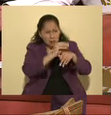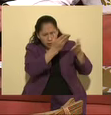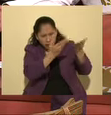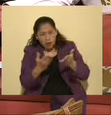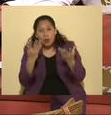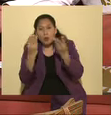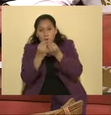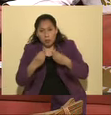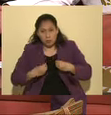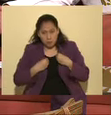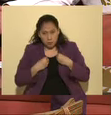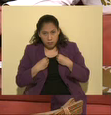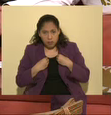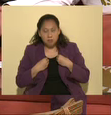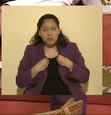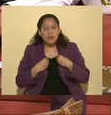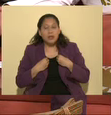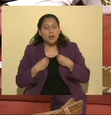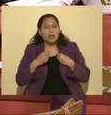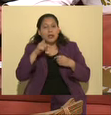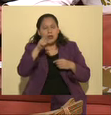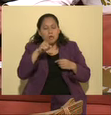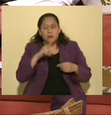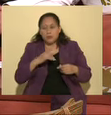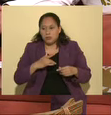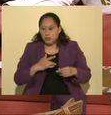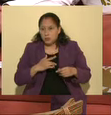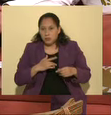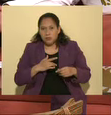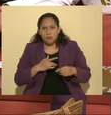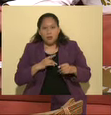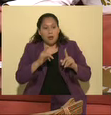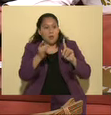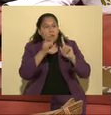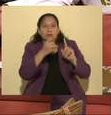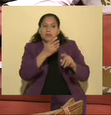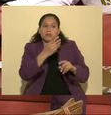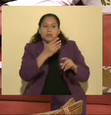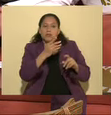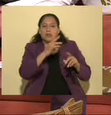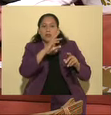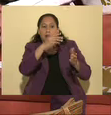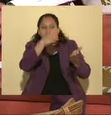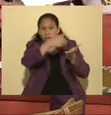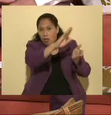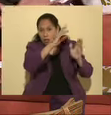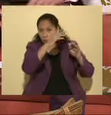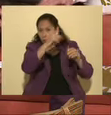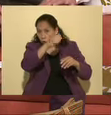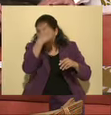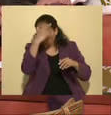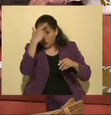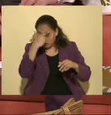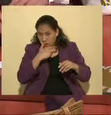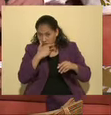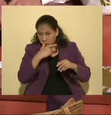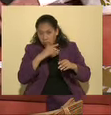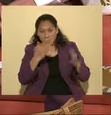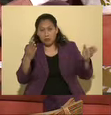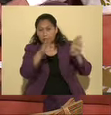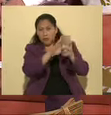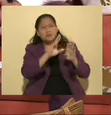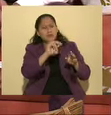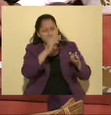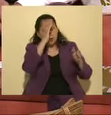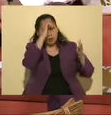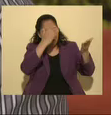quedarse contigo a vivir. En ese momento, bueno, pues no le vas a cerrar la puerta a las 11:30 de la noche, entonces te haces cargo y